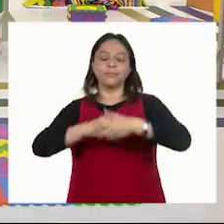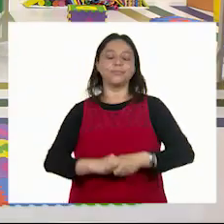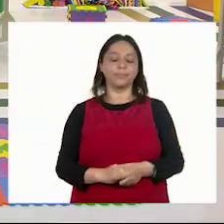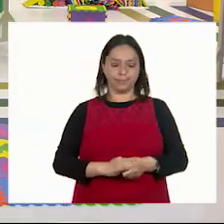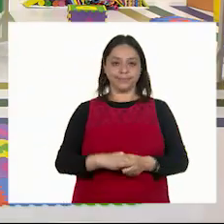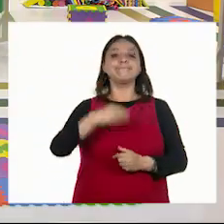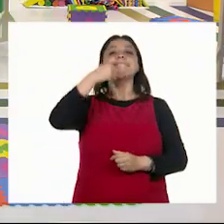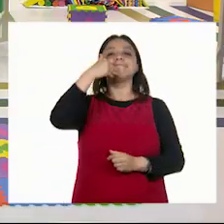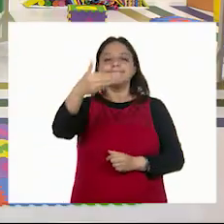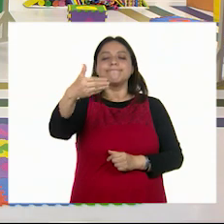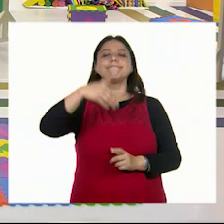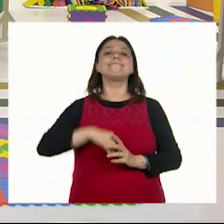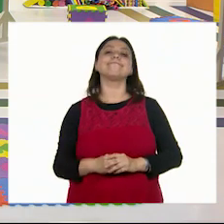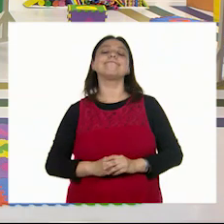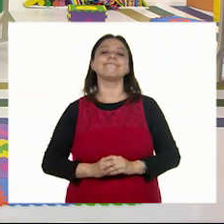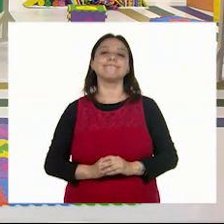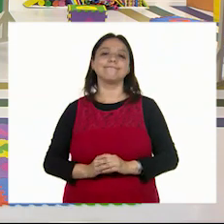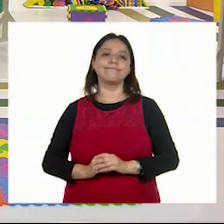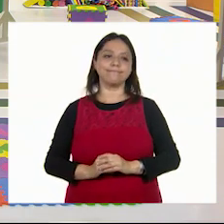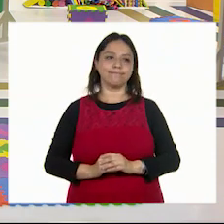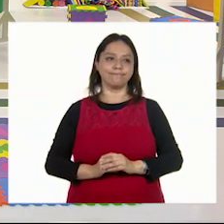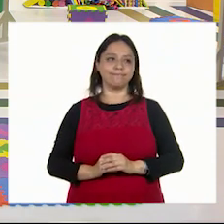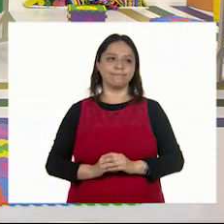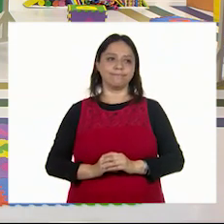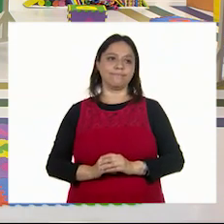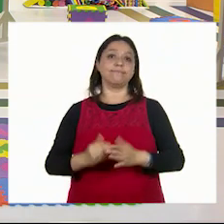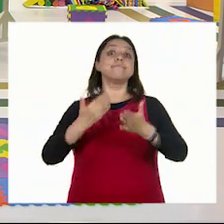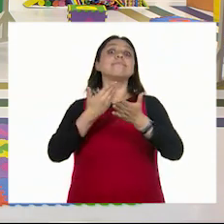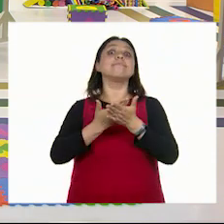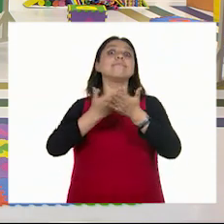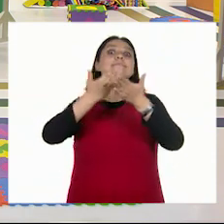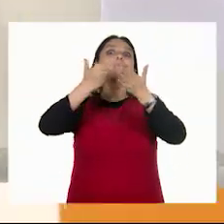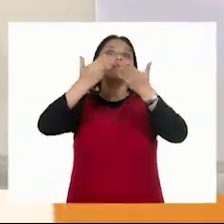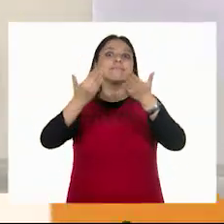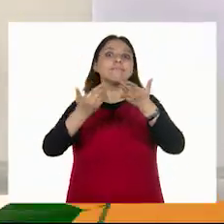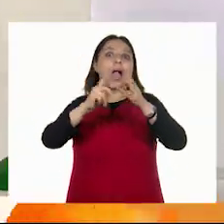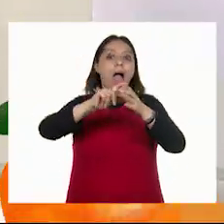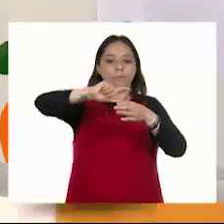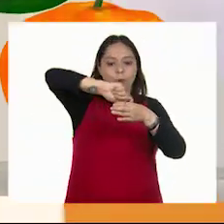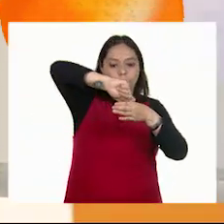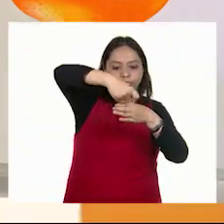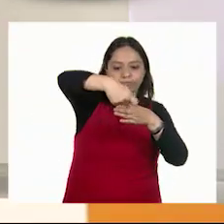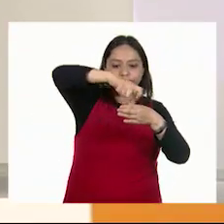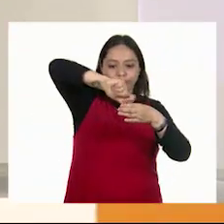Muy bien. Ahora es el turno de la mandarina, que es tan deliciosa.